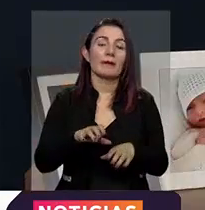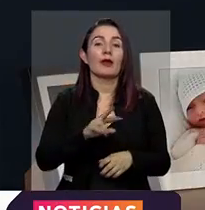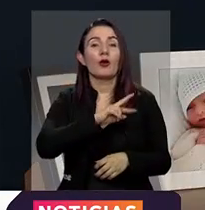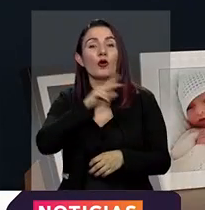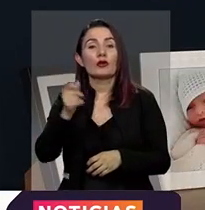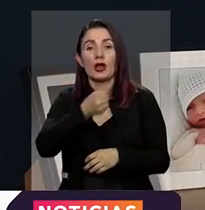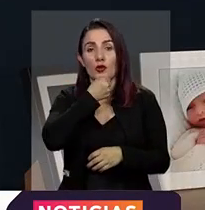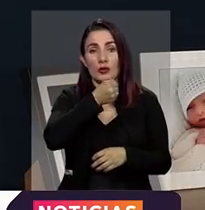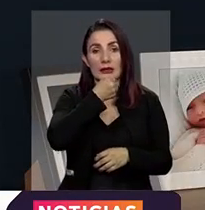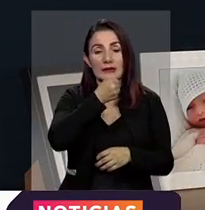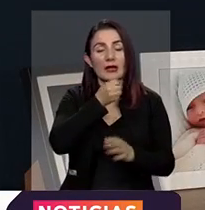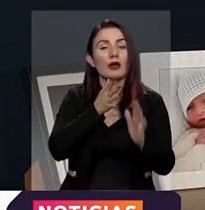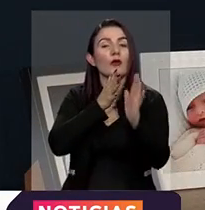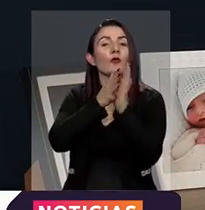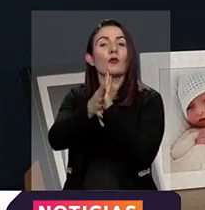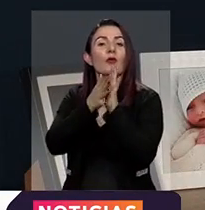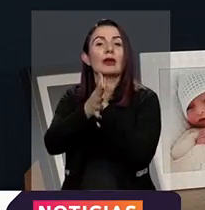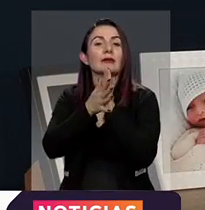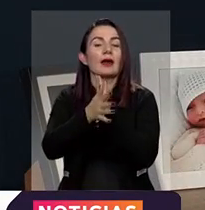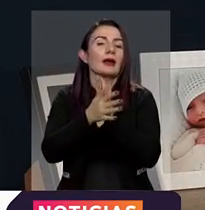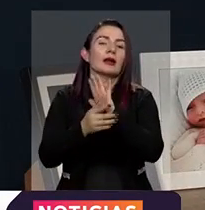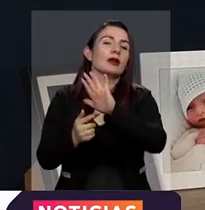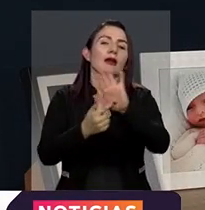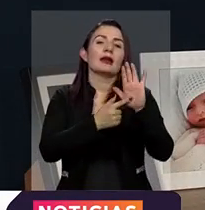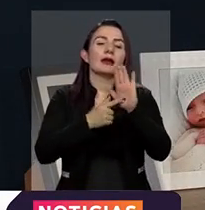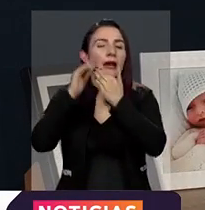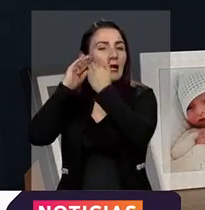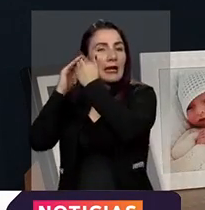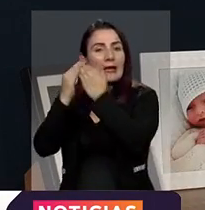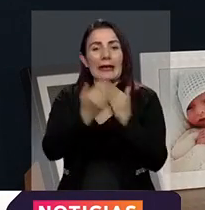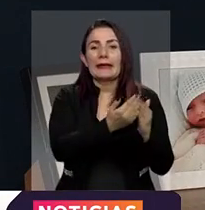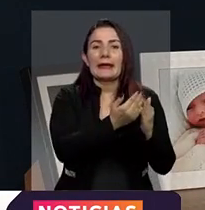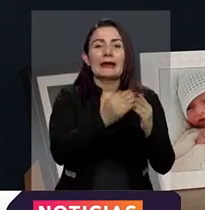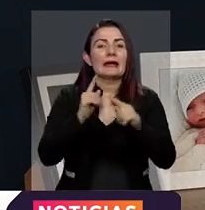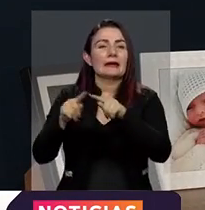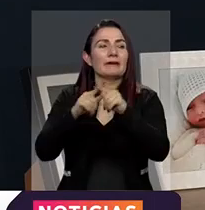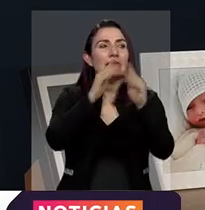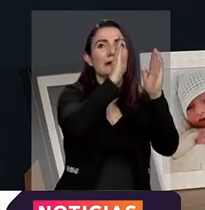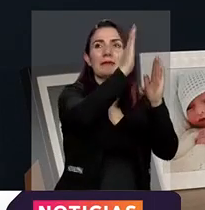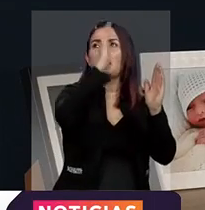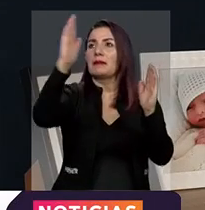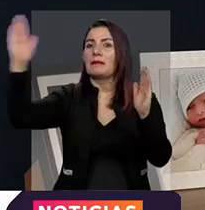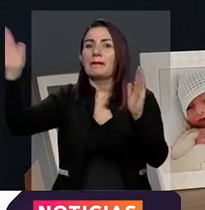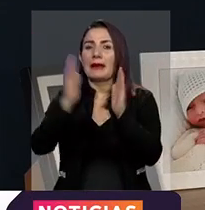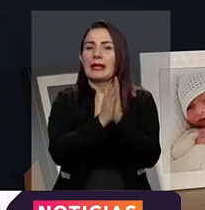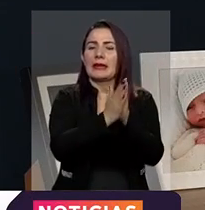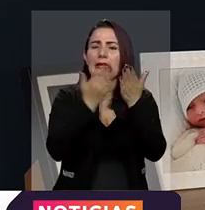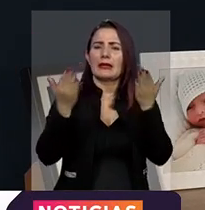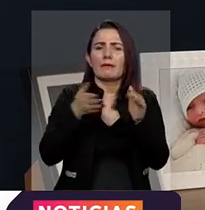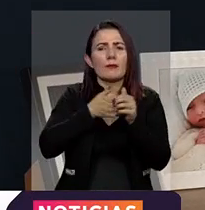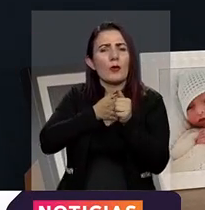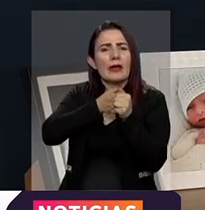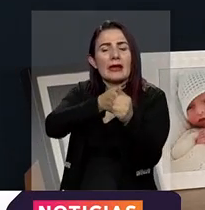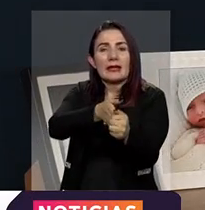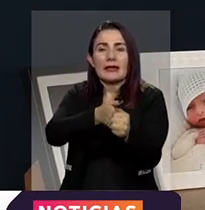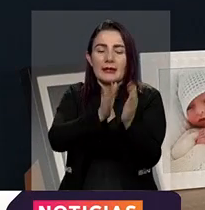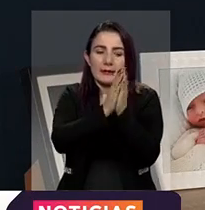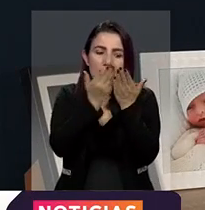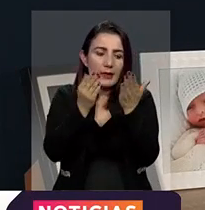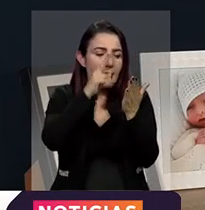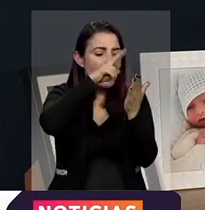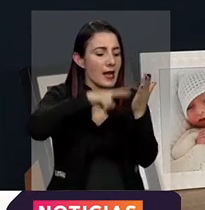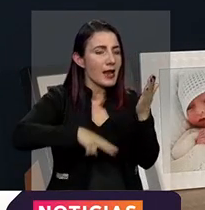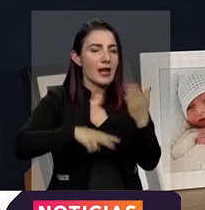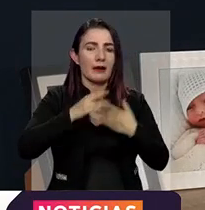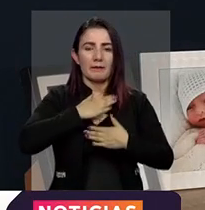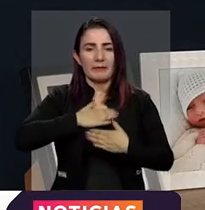otras noticias capitales, compartimos los lanzamientos literarios que se toman las librerías de la ciudad. Una completa guía para los amantes del bienestar